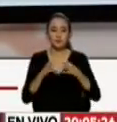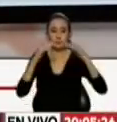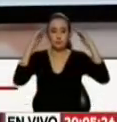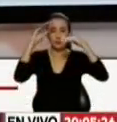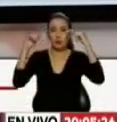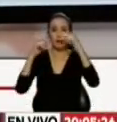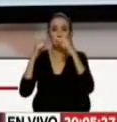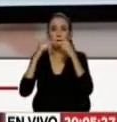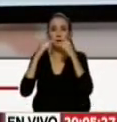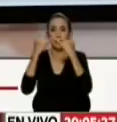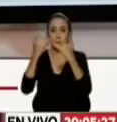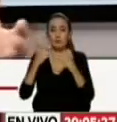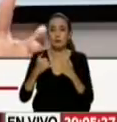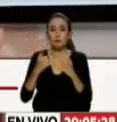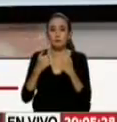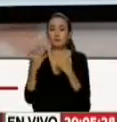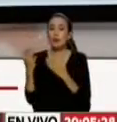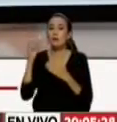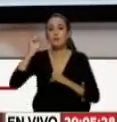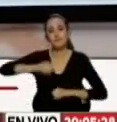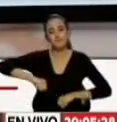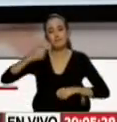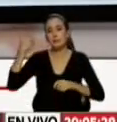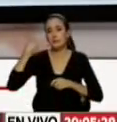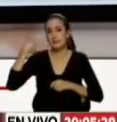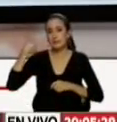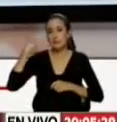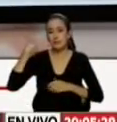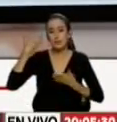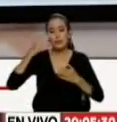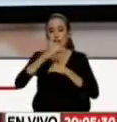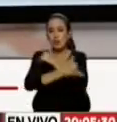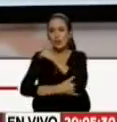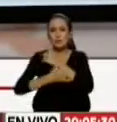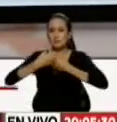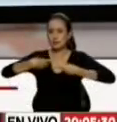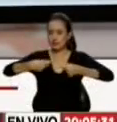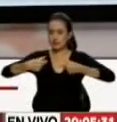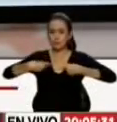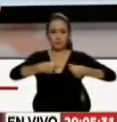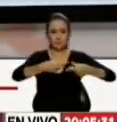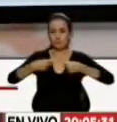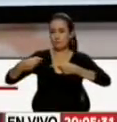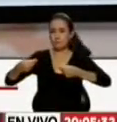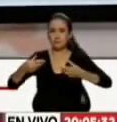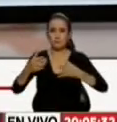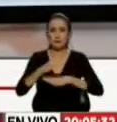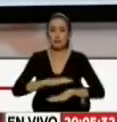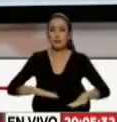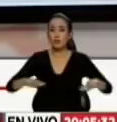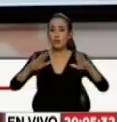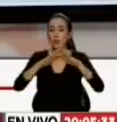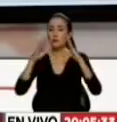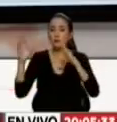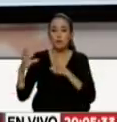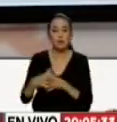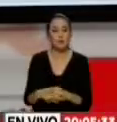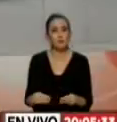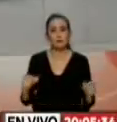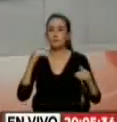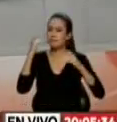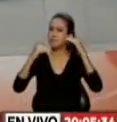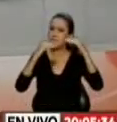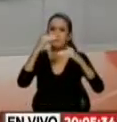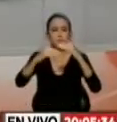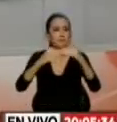Japón, puedan tener esta percepción del país, las inversiones van a ir fluyendo de manera más acelerada.